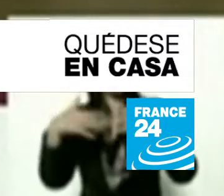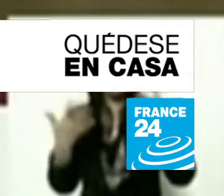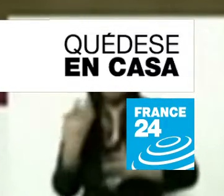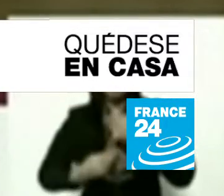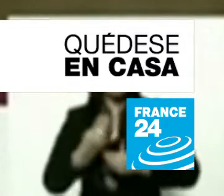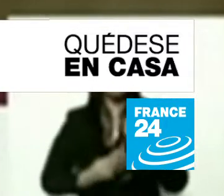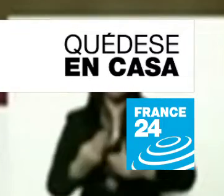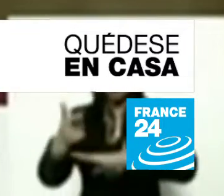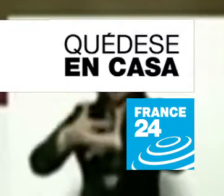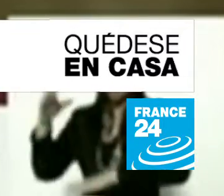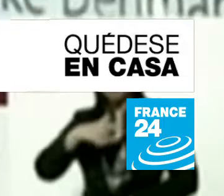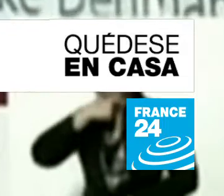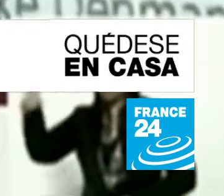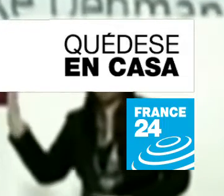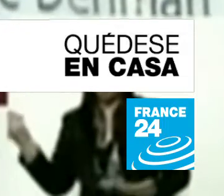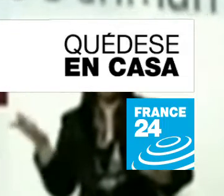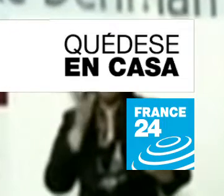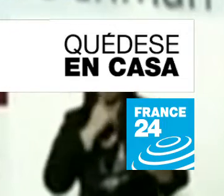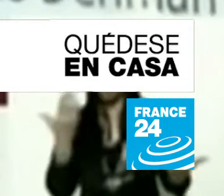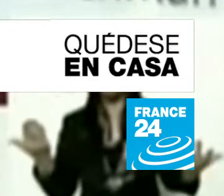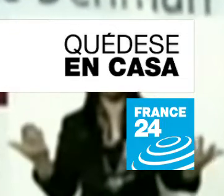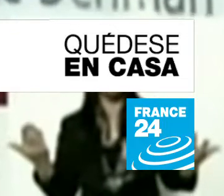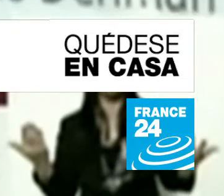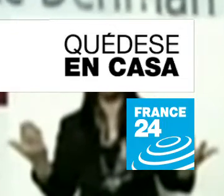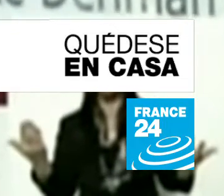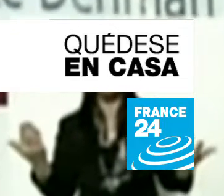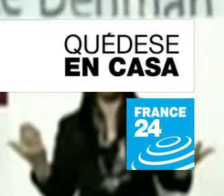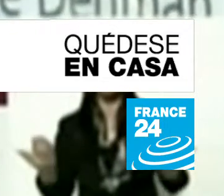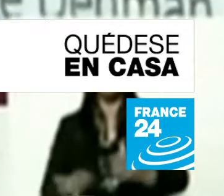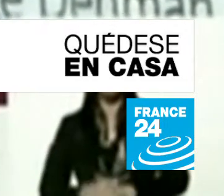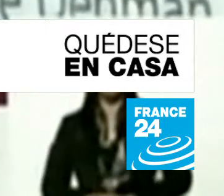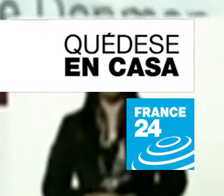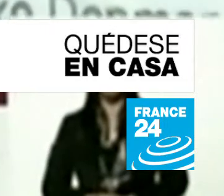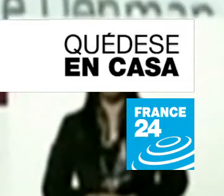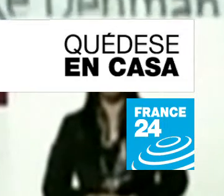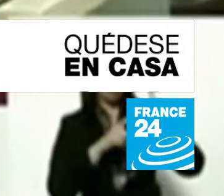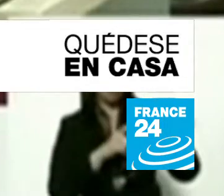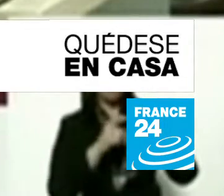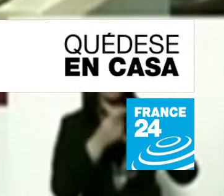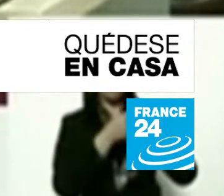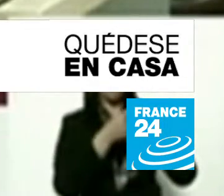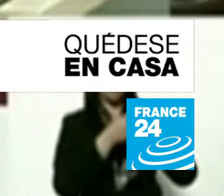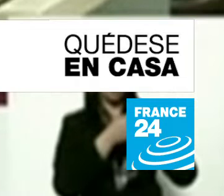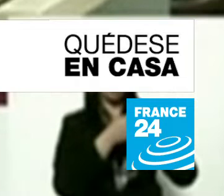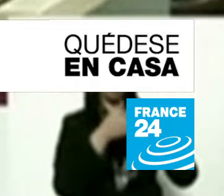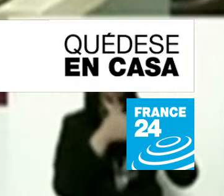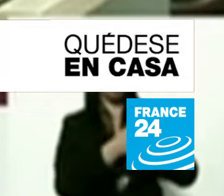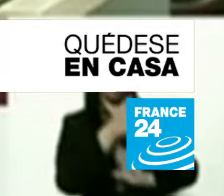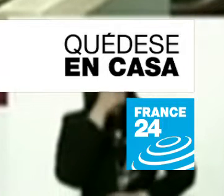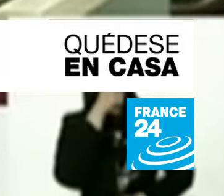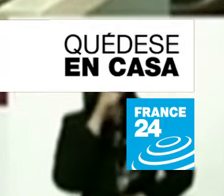presunto plan para derrocarlo para sustentar esa tesis maduro divulgó el testimonio de un antiguo soldado de las fuerzas especiales de eeuu